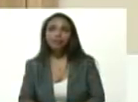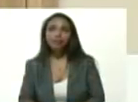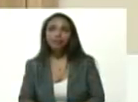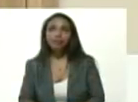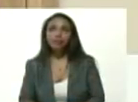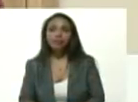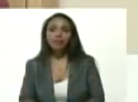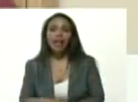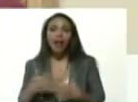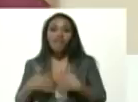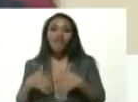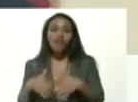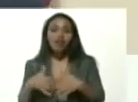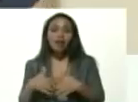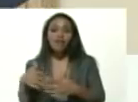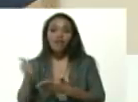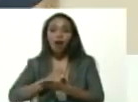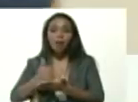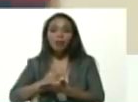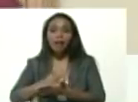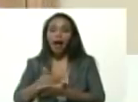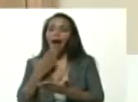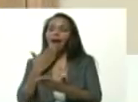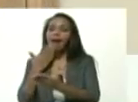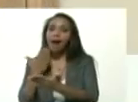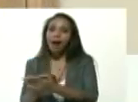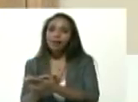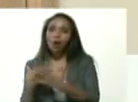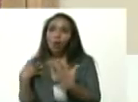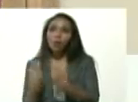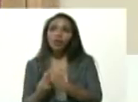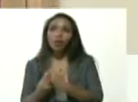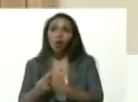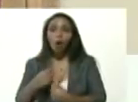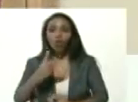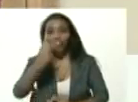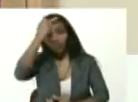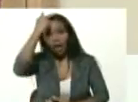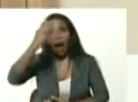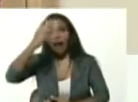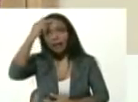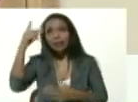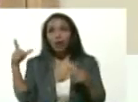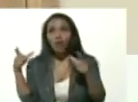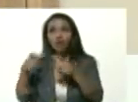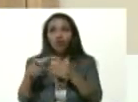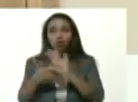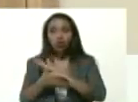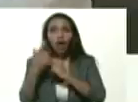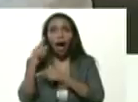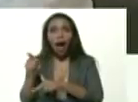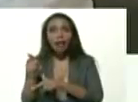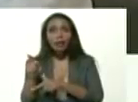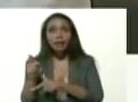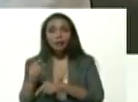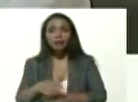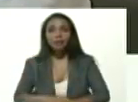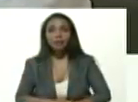Y la industria farmacéutica, a la cual agradezco, compañero Taret se reunió con la industria farmacéutica, está en este momento,